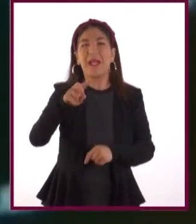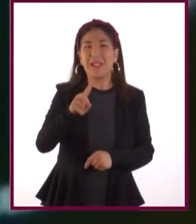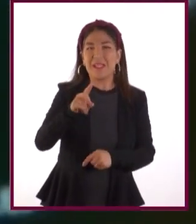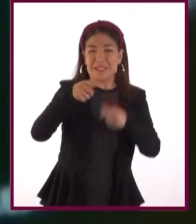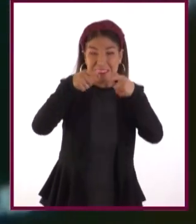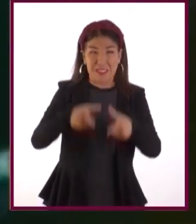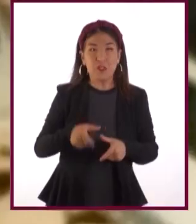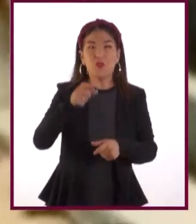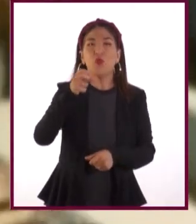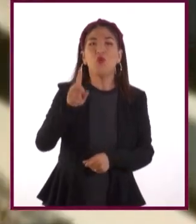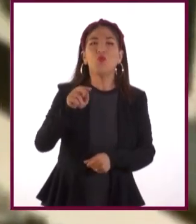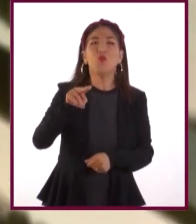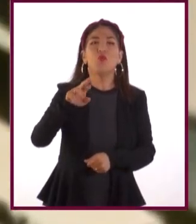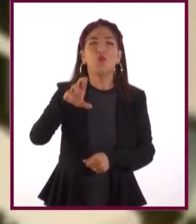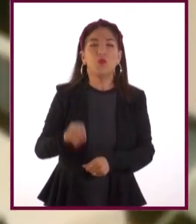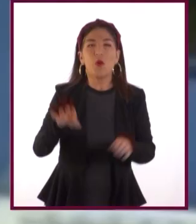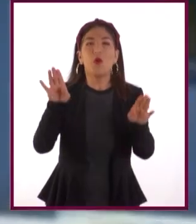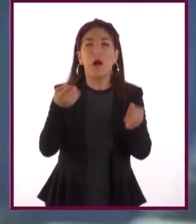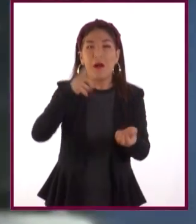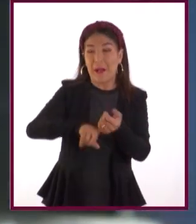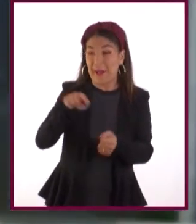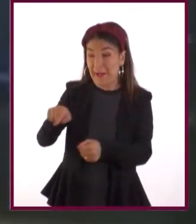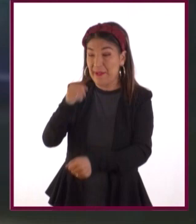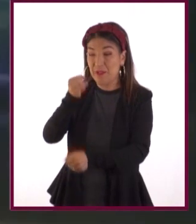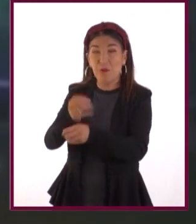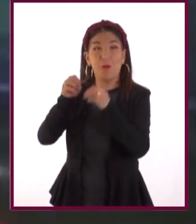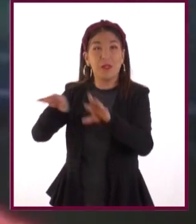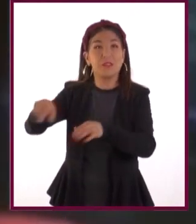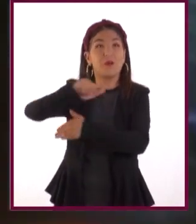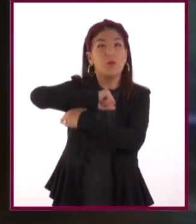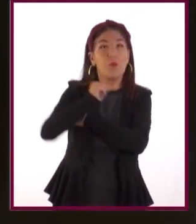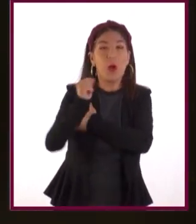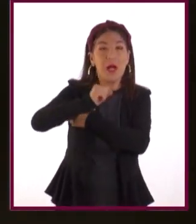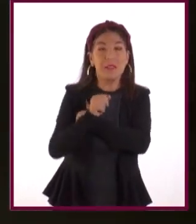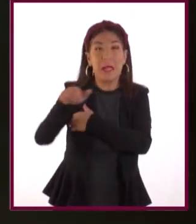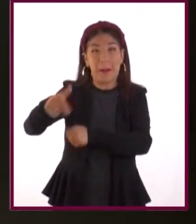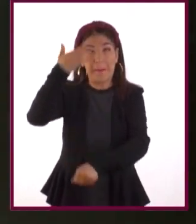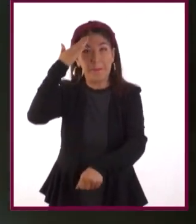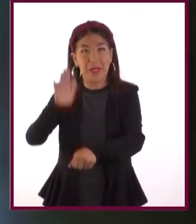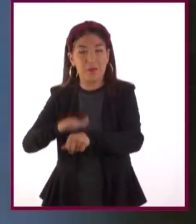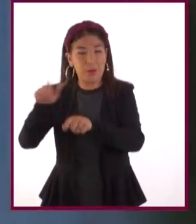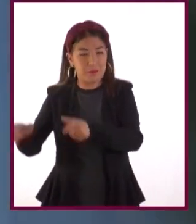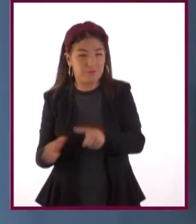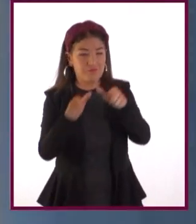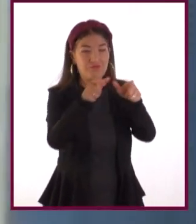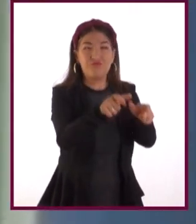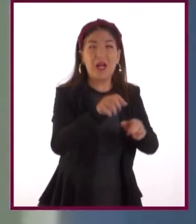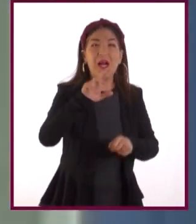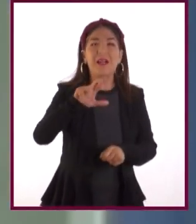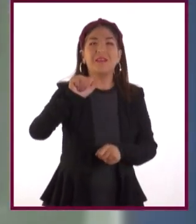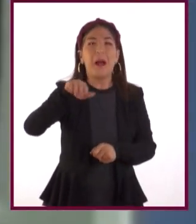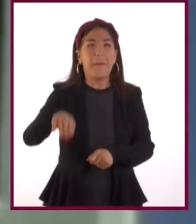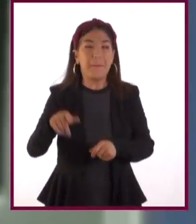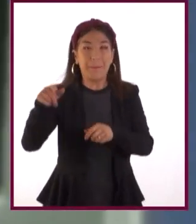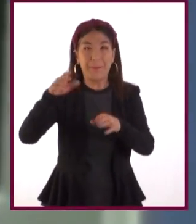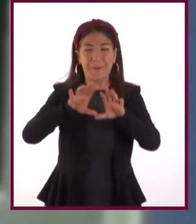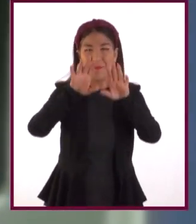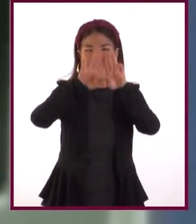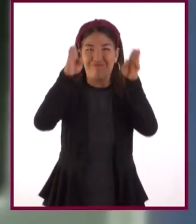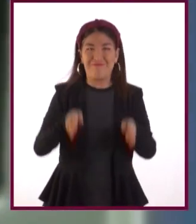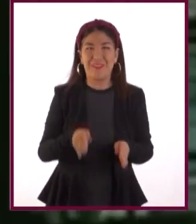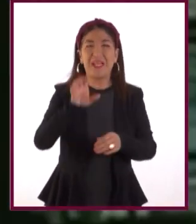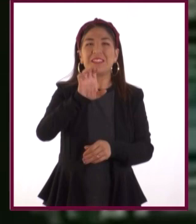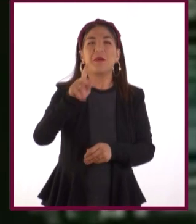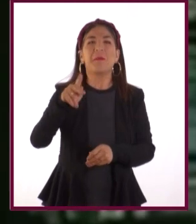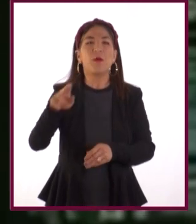ejecutamos un programa es que tenemos los datos y las instrucciones en el disco duro y estos se tienen que cargar a la memoria RAM ya cuando van a